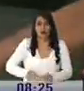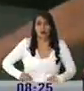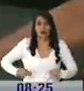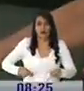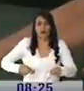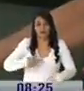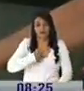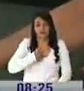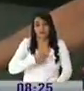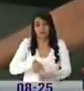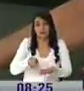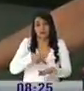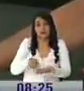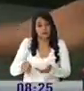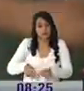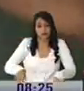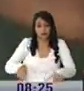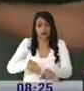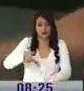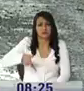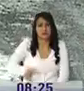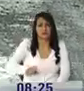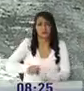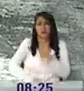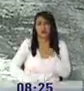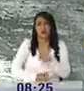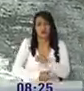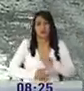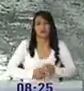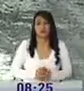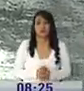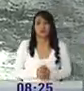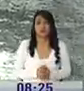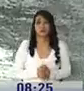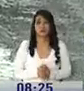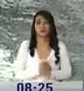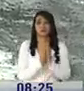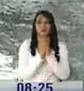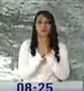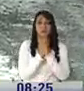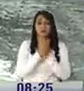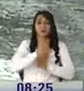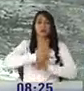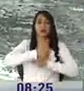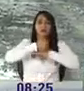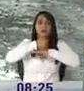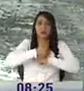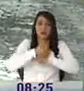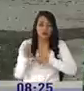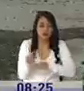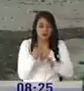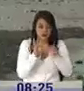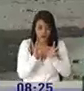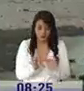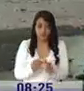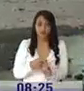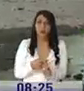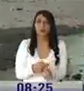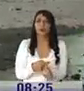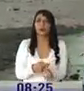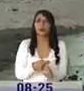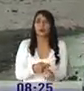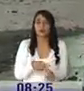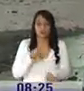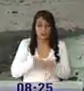y y está haciendo causa daño al carro la solicitud a las autoridades competentes es la intervención urgente para evitar mayores daños